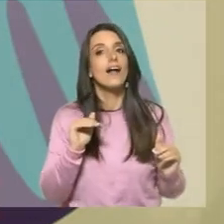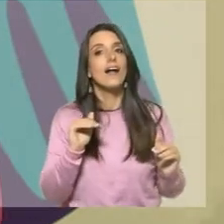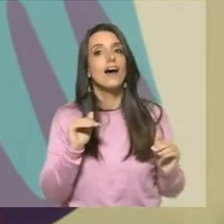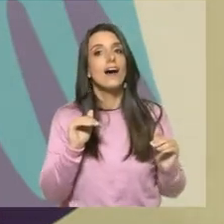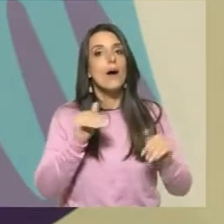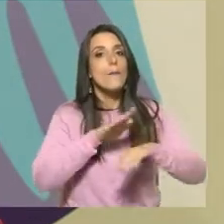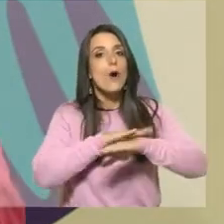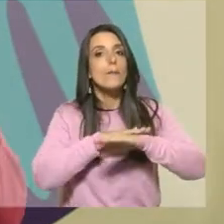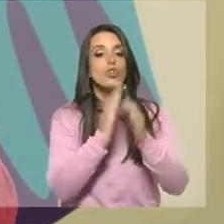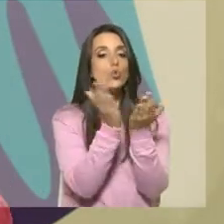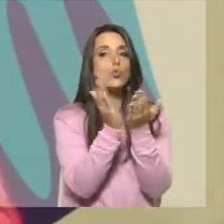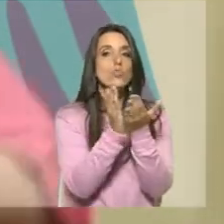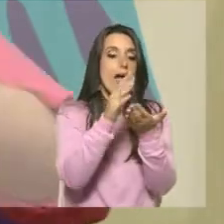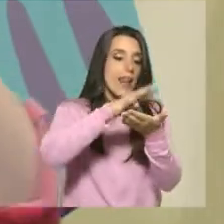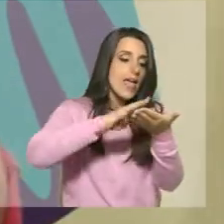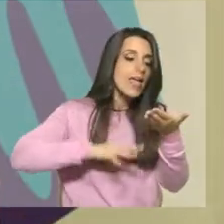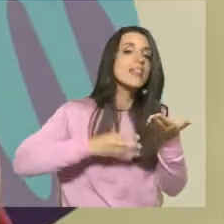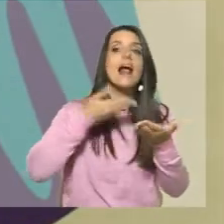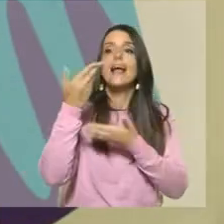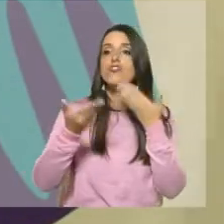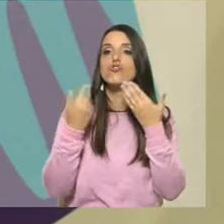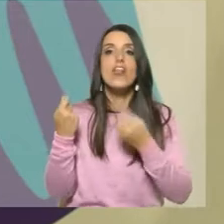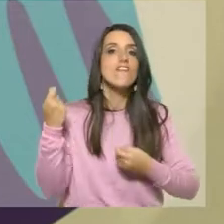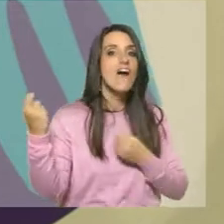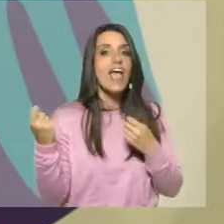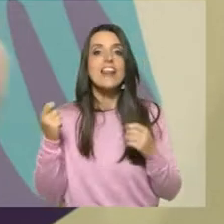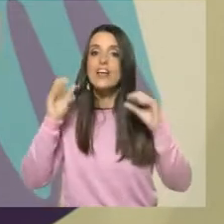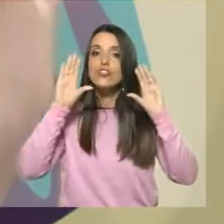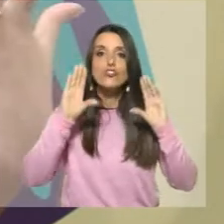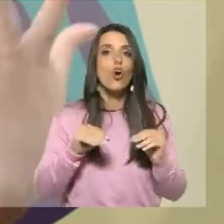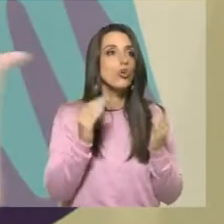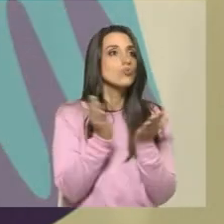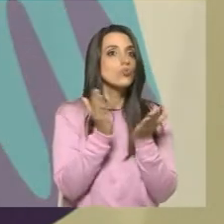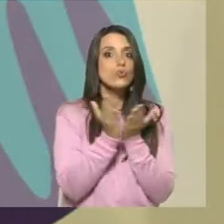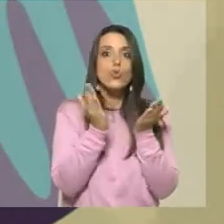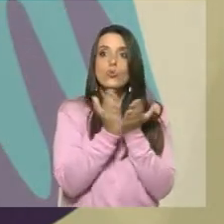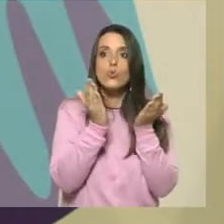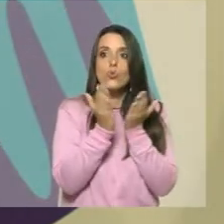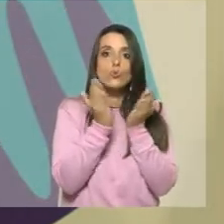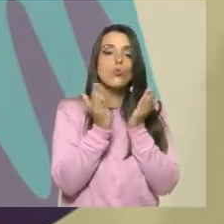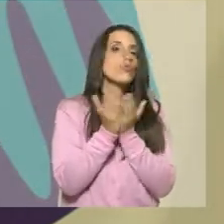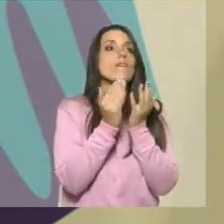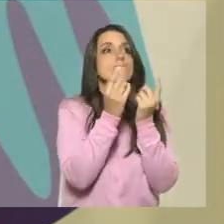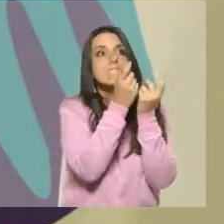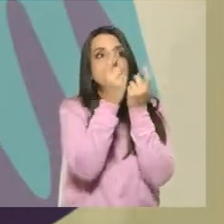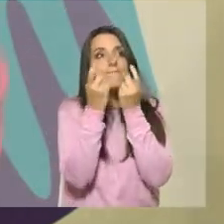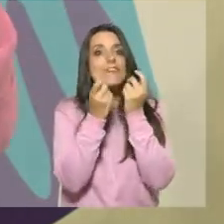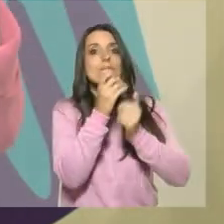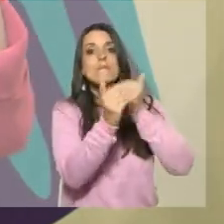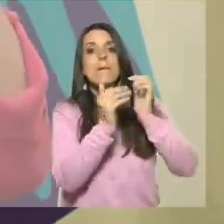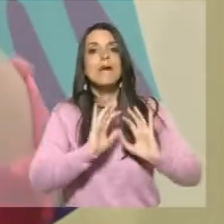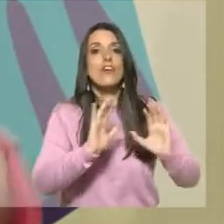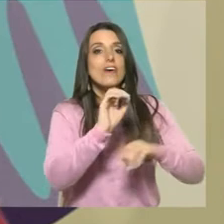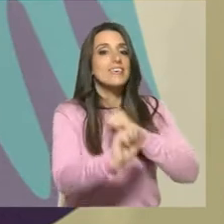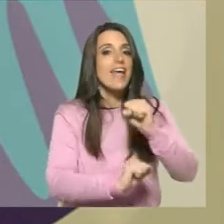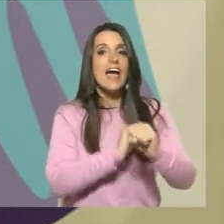A la hora de estudiar la letra, las canciones, el baile, todo era un estudio de todo el tiempo ir formándose. Y todos los años